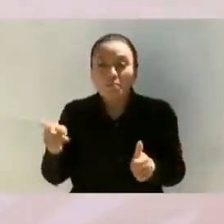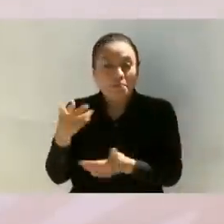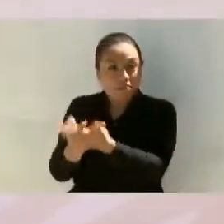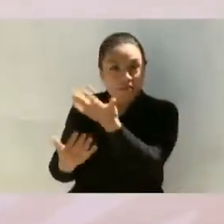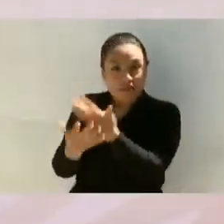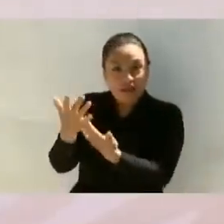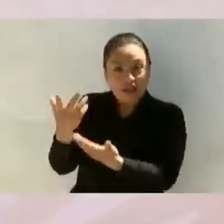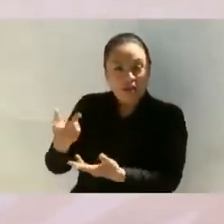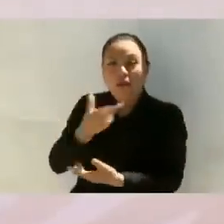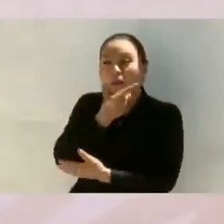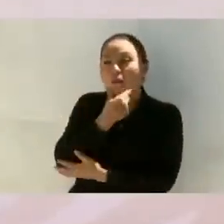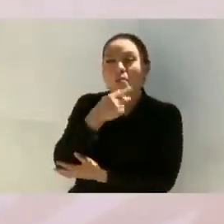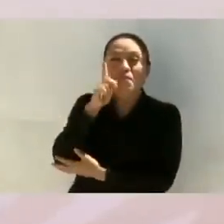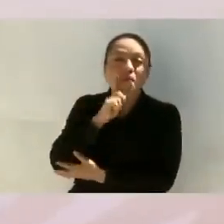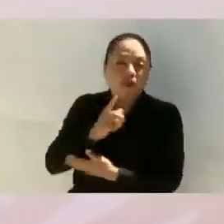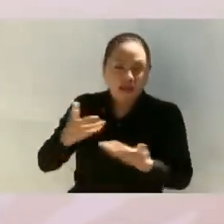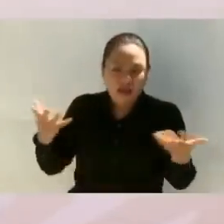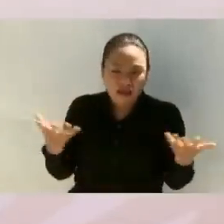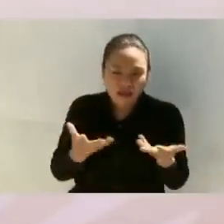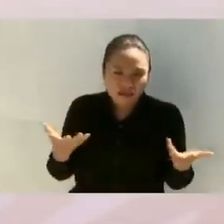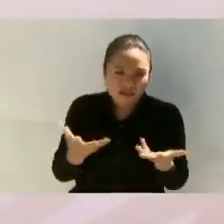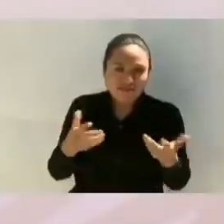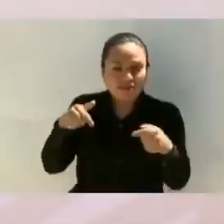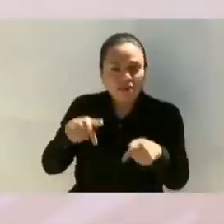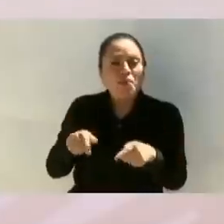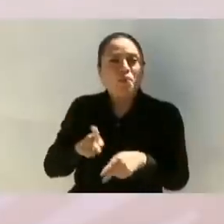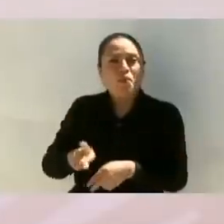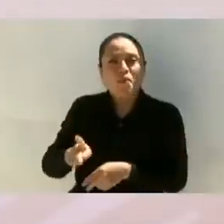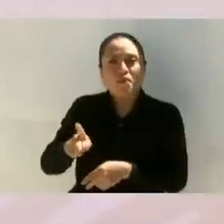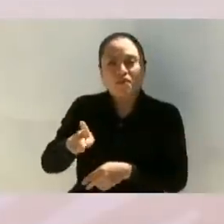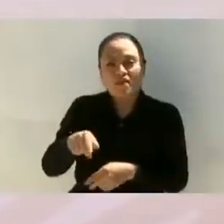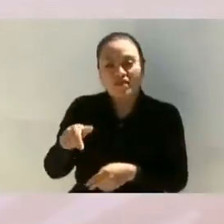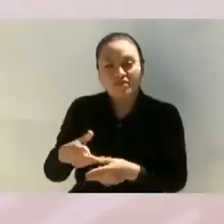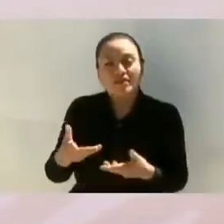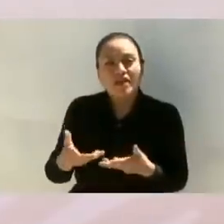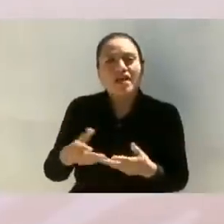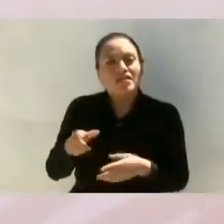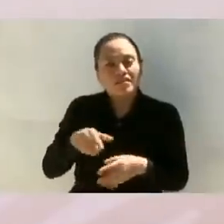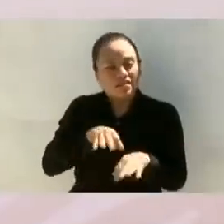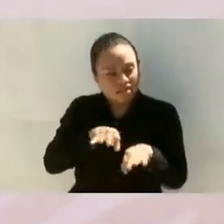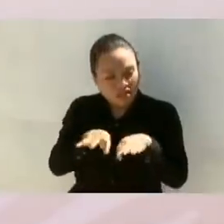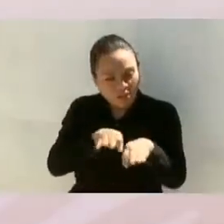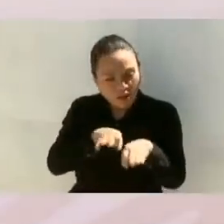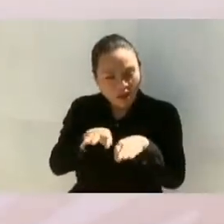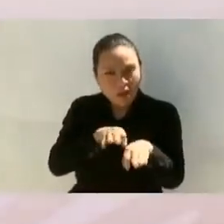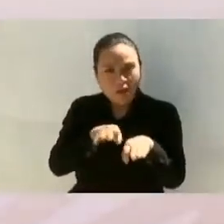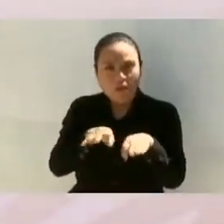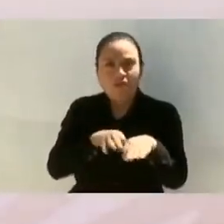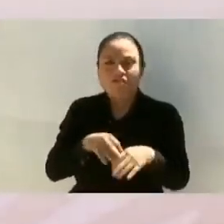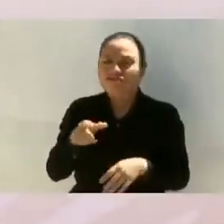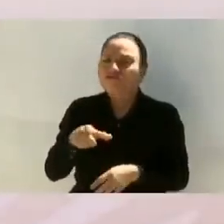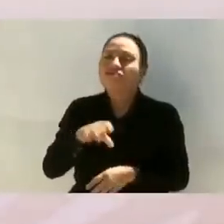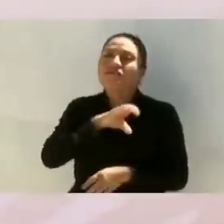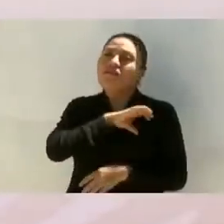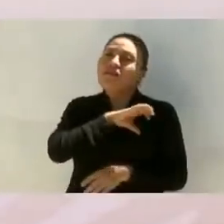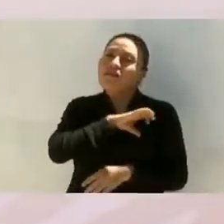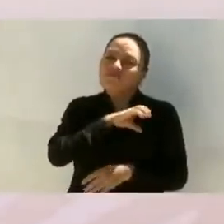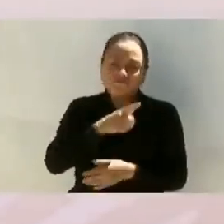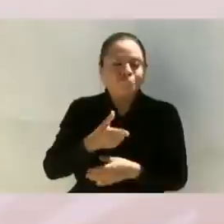por mujeres, por hombres, que hacen esta obra con mucho cariño